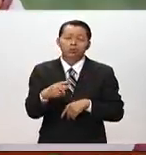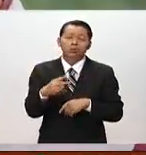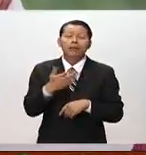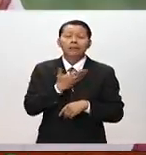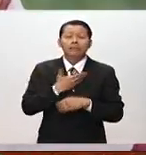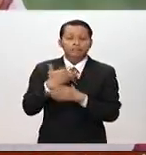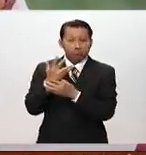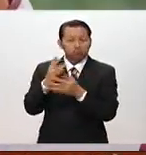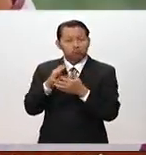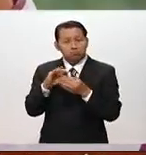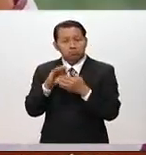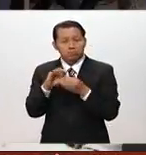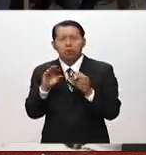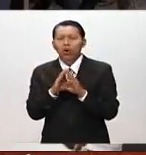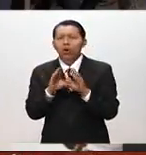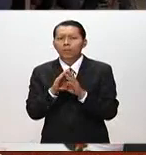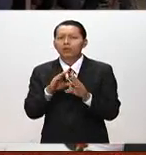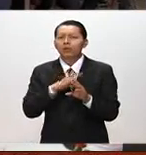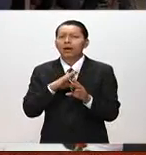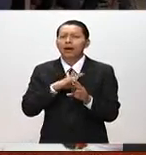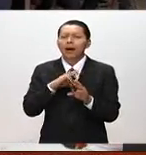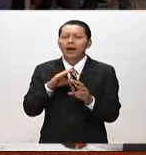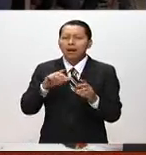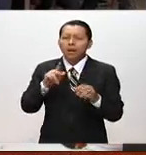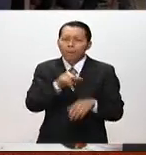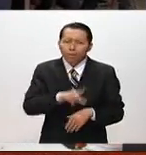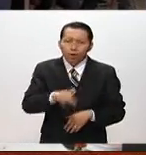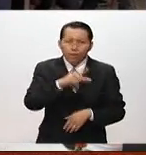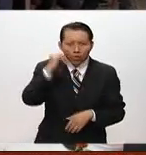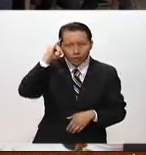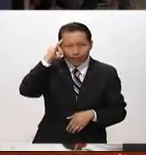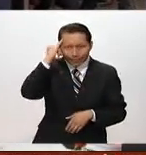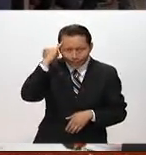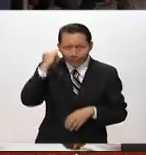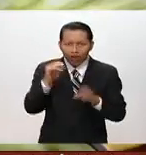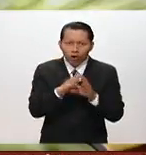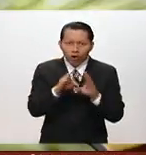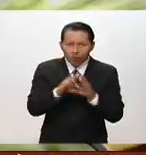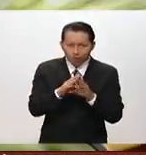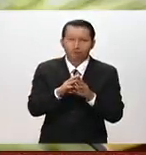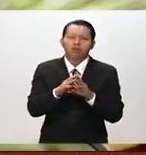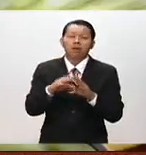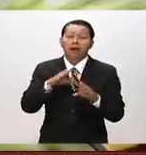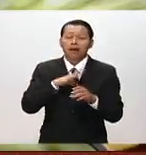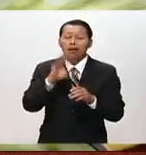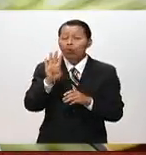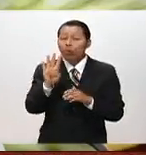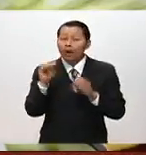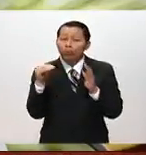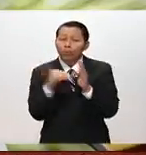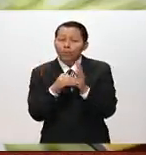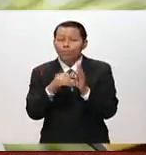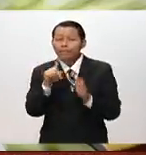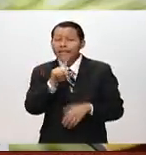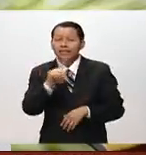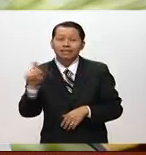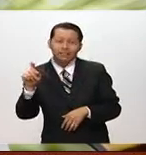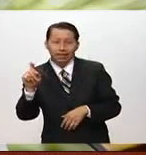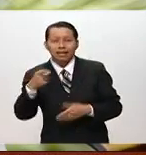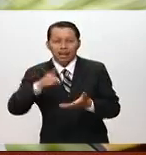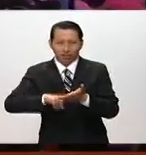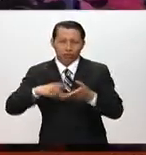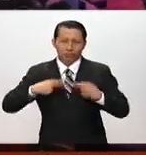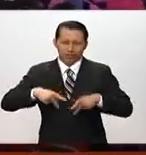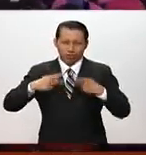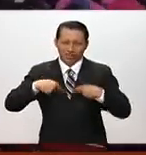logros dirigidos a los pueblos indígenas, como el escarcelamiento de 4.100 de sus